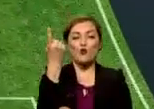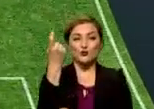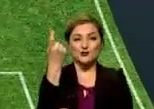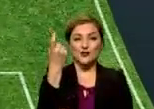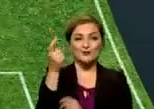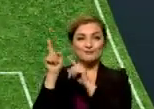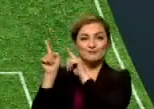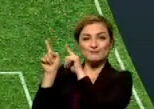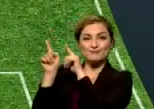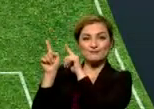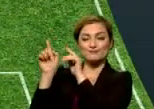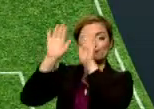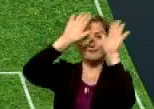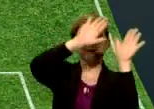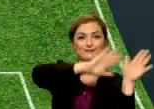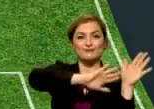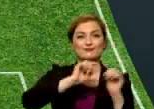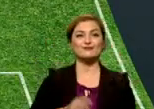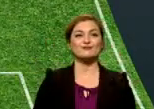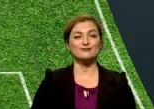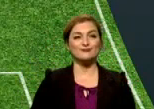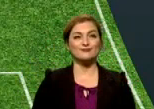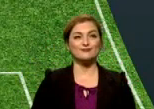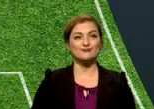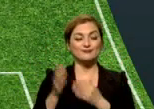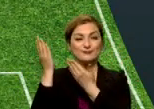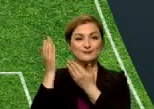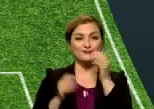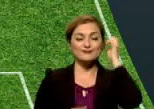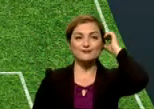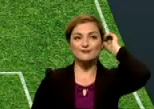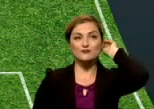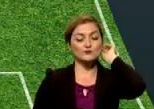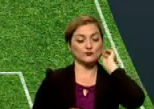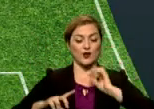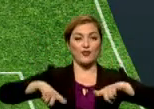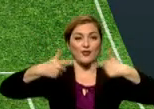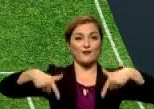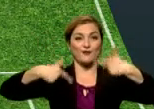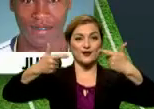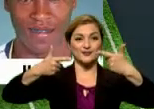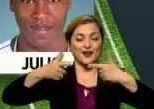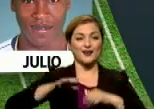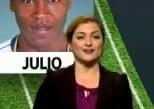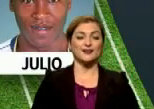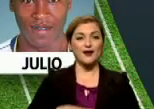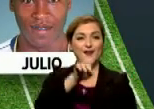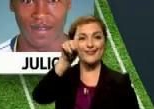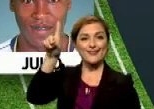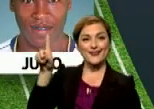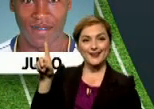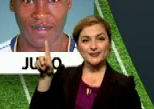manera: en el arco, Gavarini, el portero titular. En el bloque defensivo, por derecha, Pedro